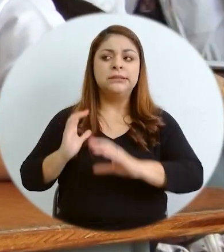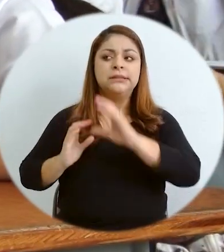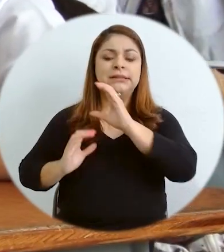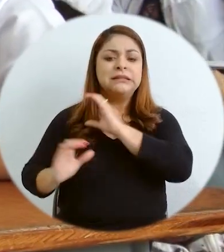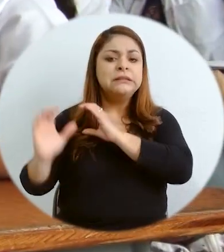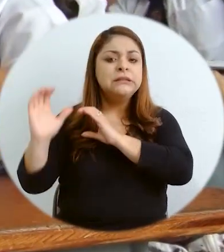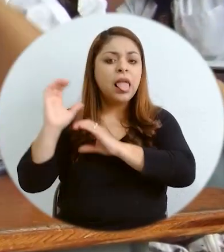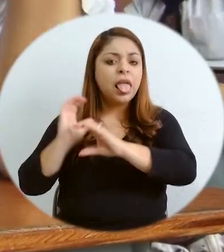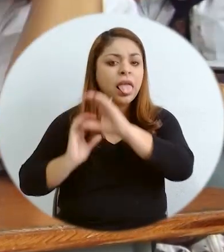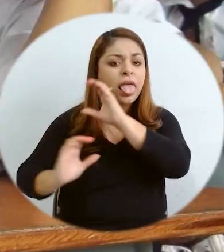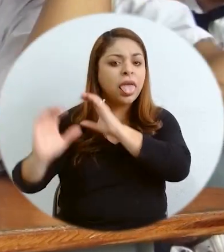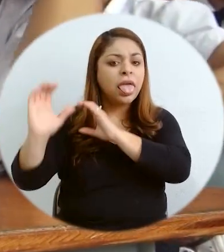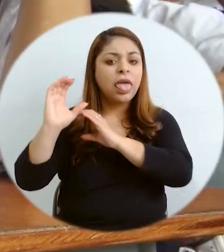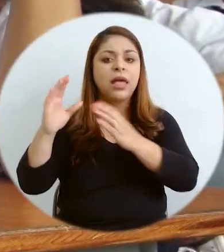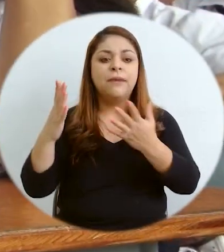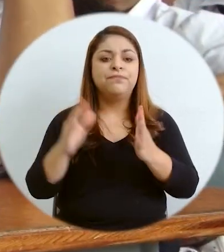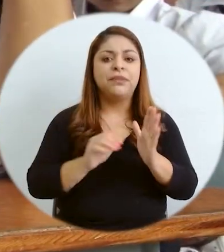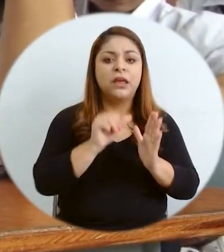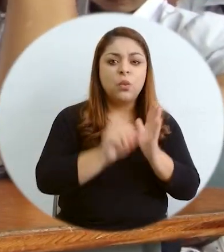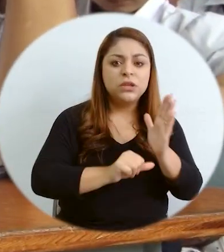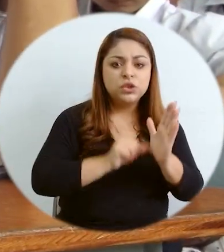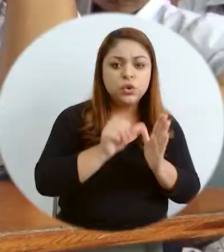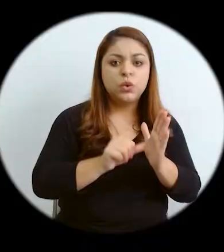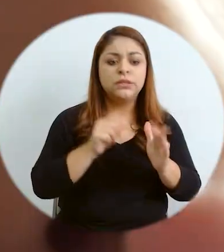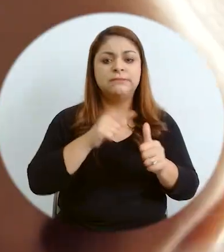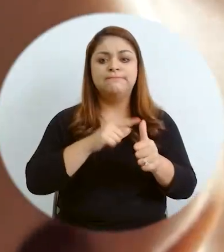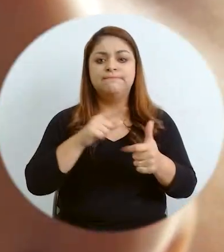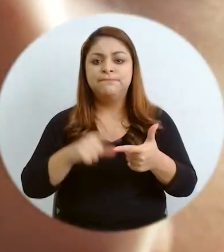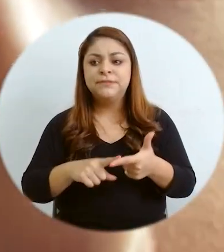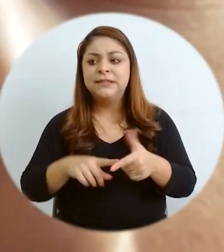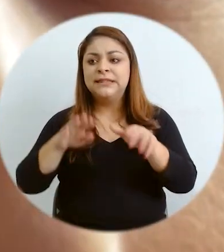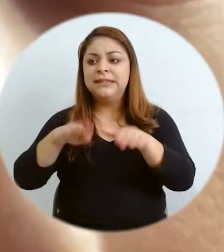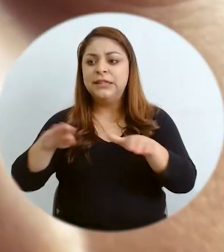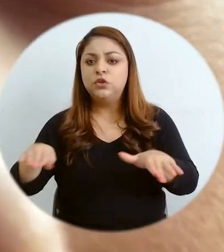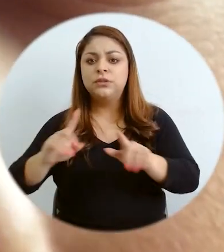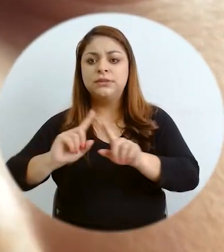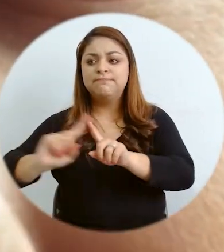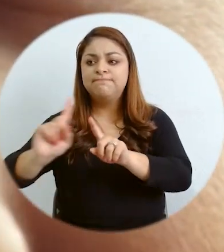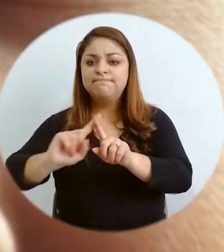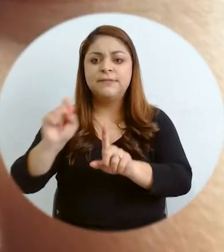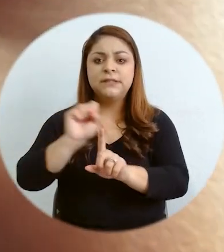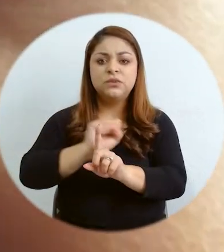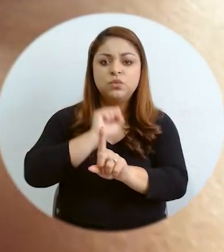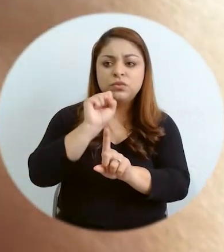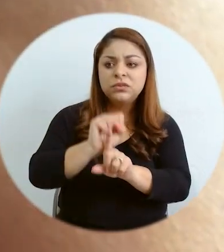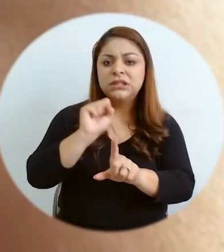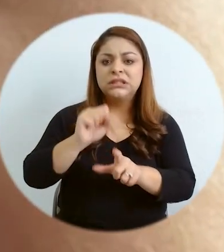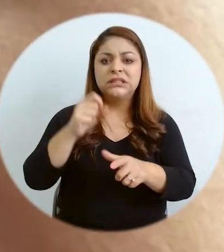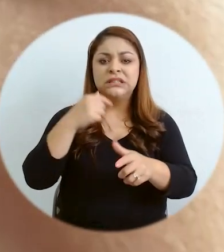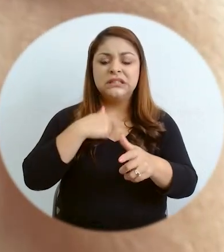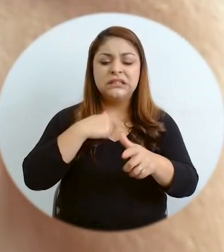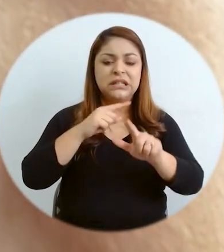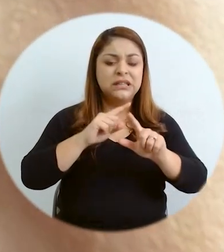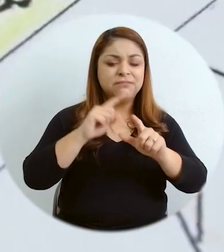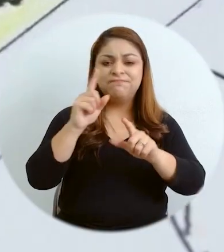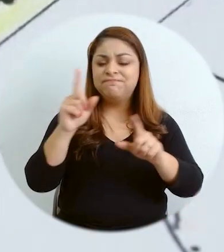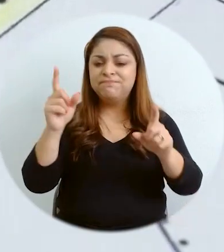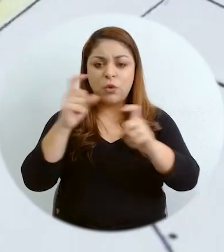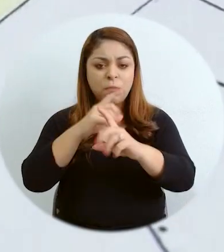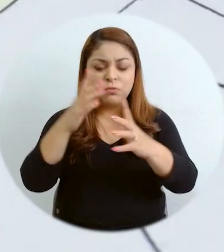la sobrecarga, entonces uno dice que las adecuaciones, que los niños que tienen tales situaciones o que tienen tales